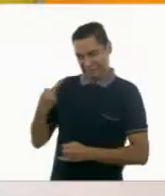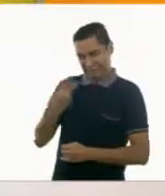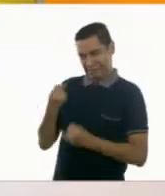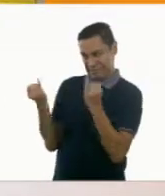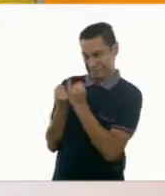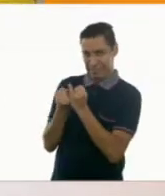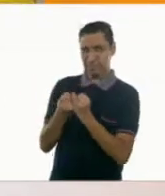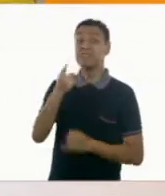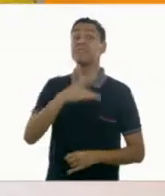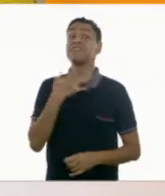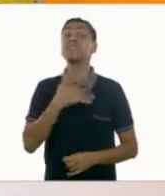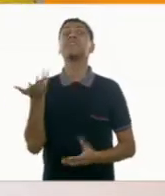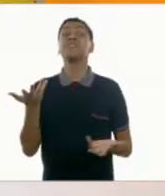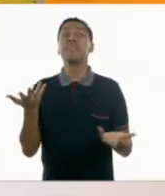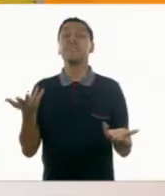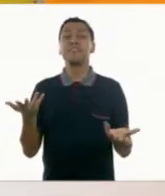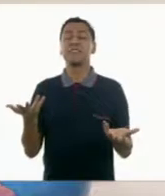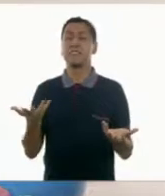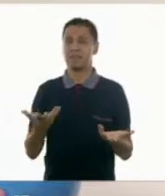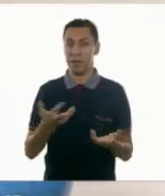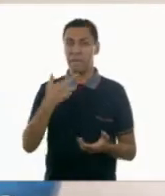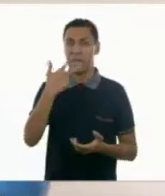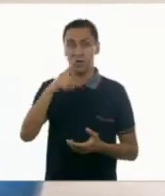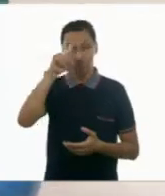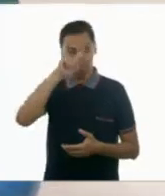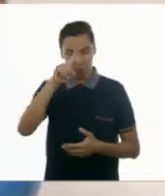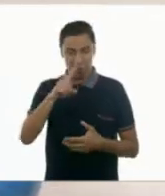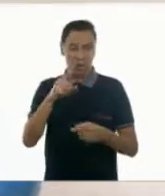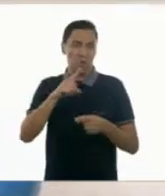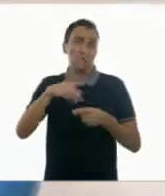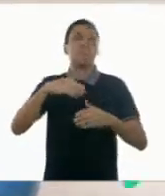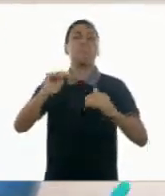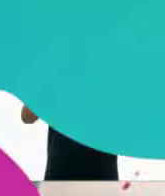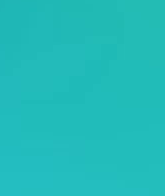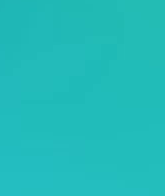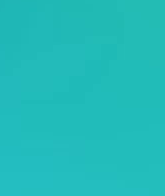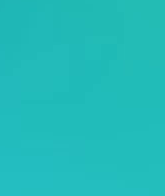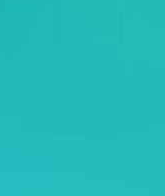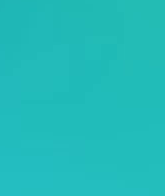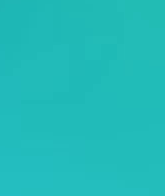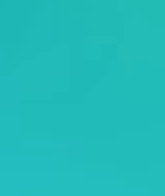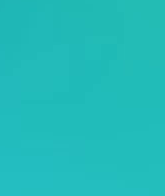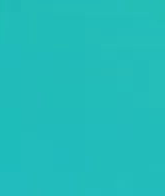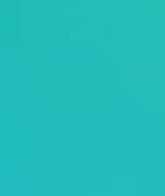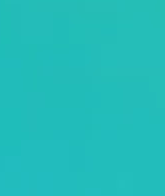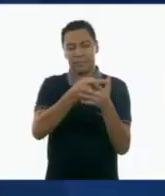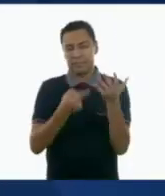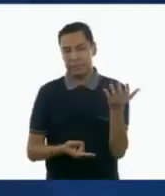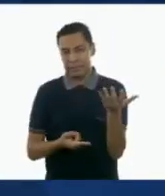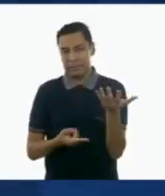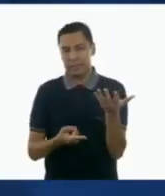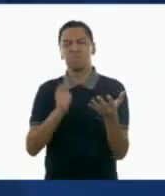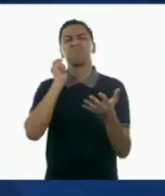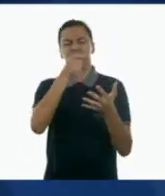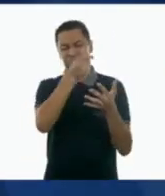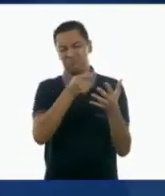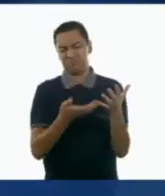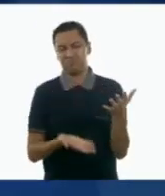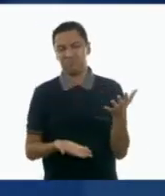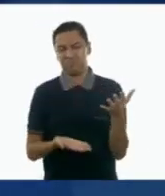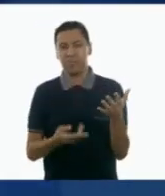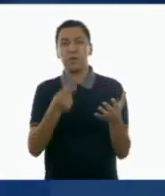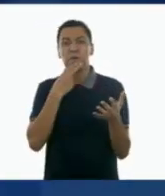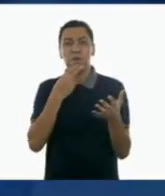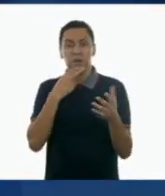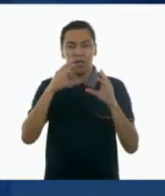¿Les parece si les digo los materiales para nuestra siguiente clase? Sí. Ok. Nuestra siguiente clase vamos a utilizar